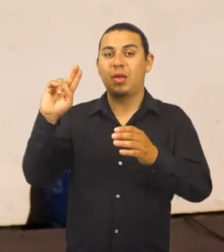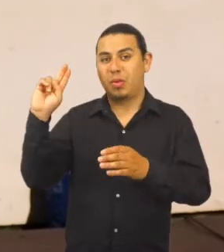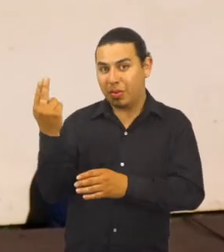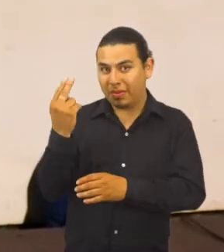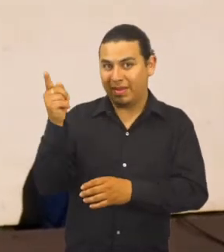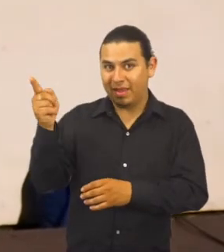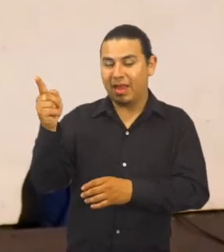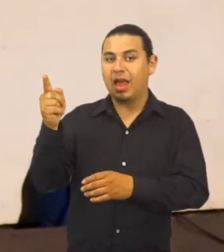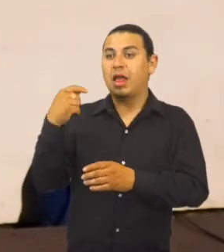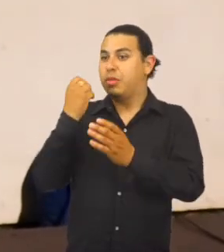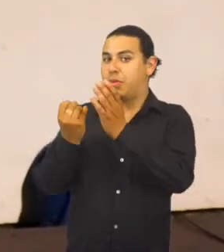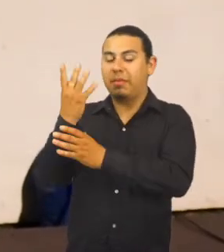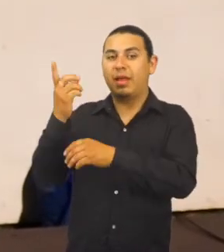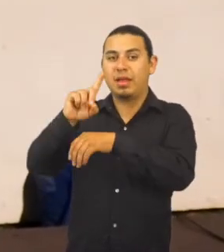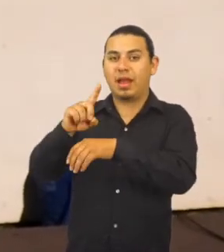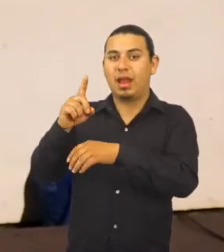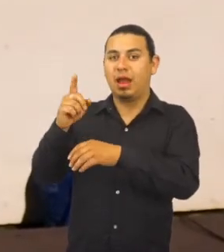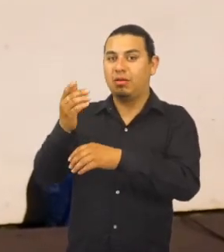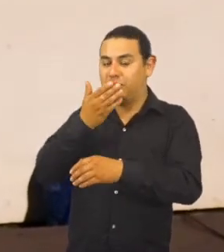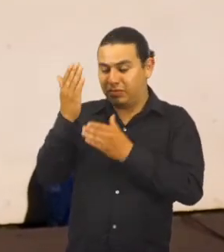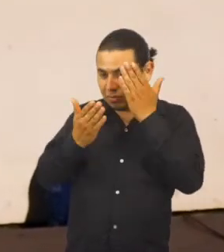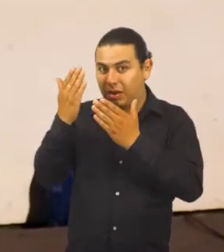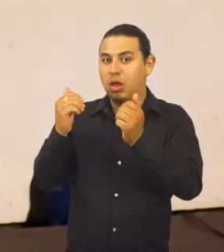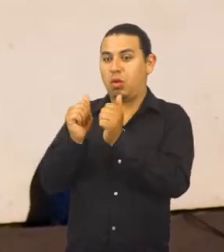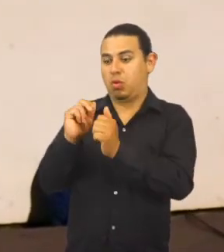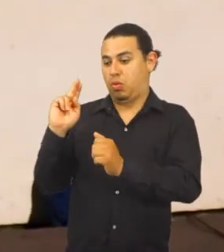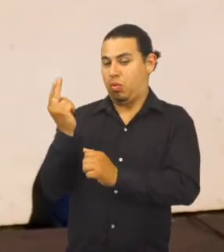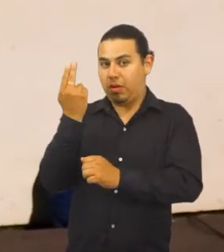en la universidad. Antes era la estudiantina, ahora es La